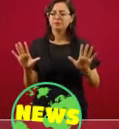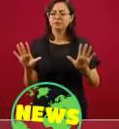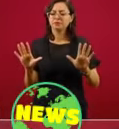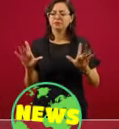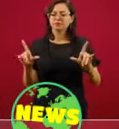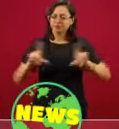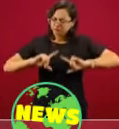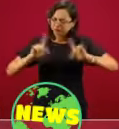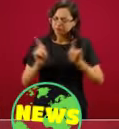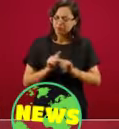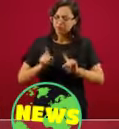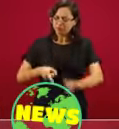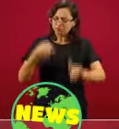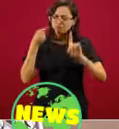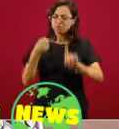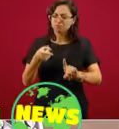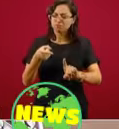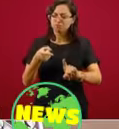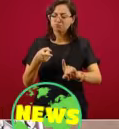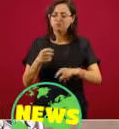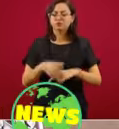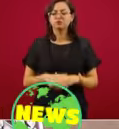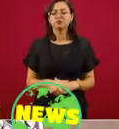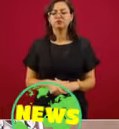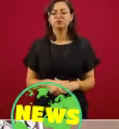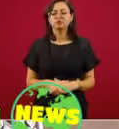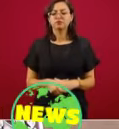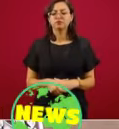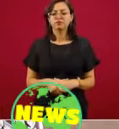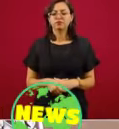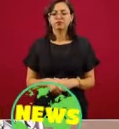ser breve, de resumirlo.